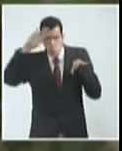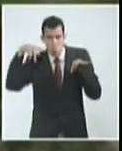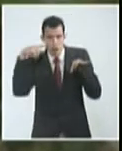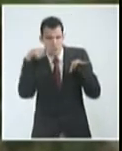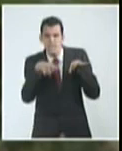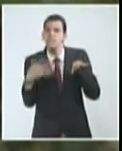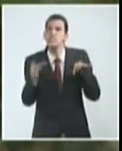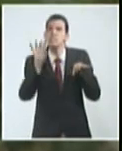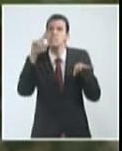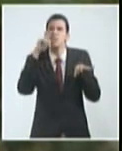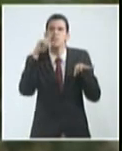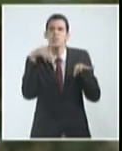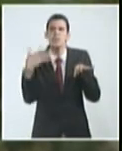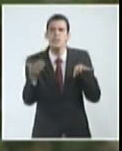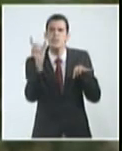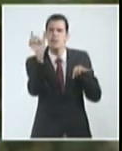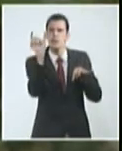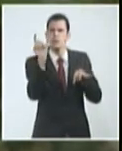el sueño,